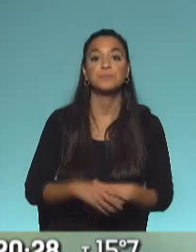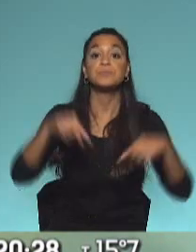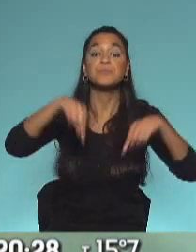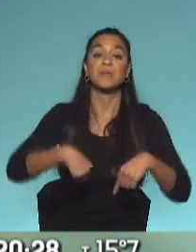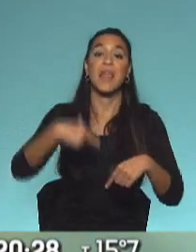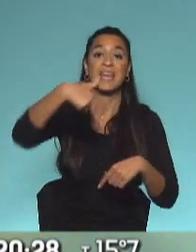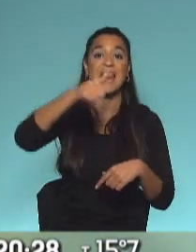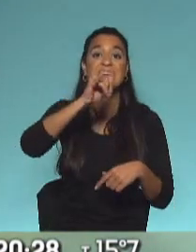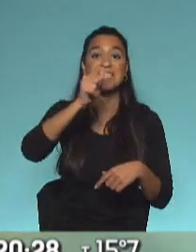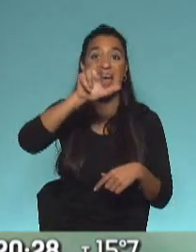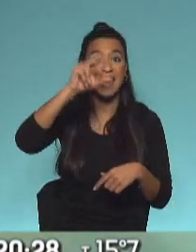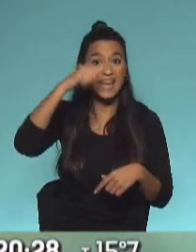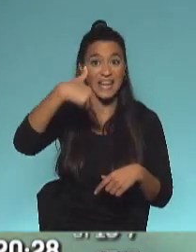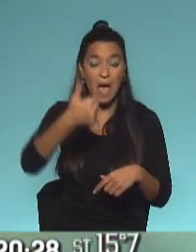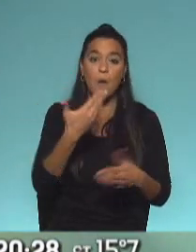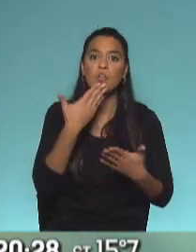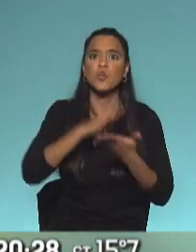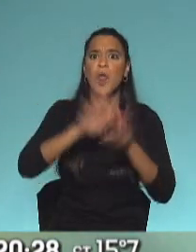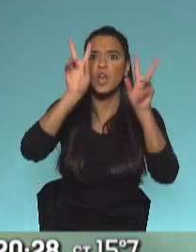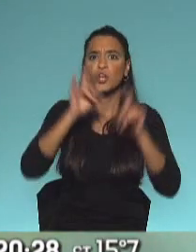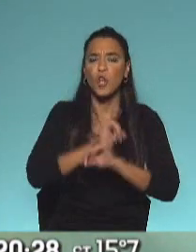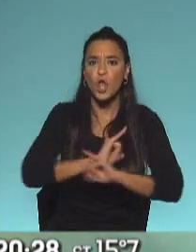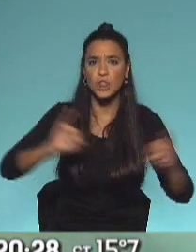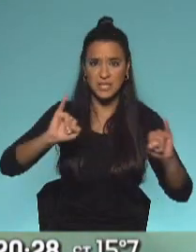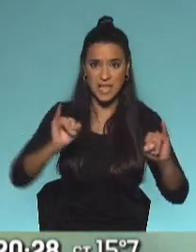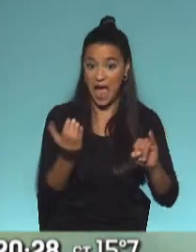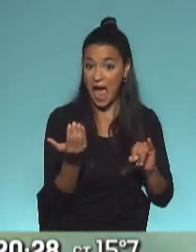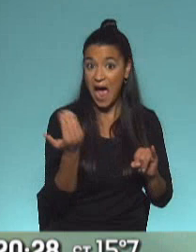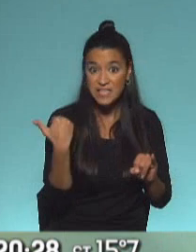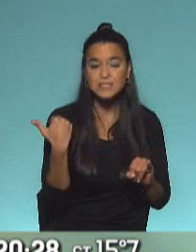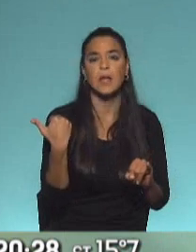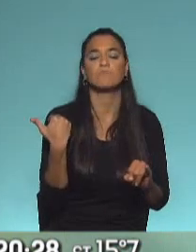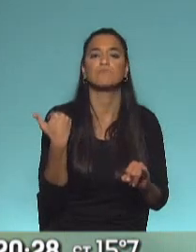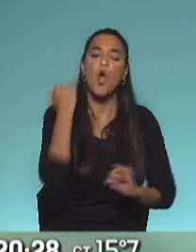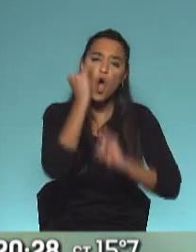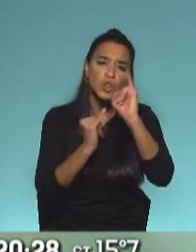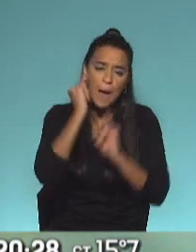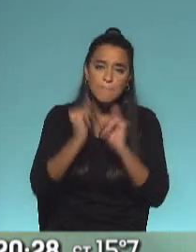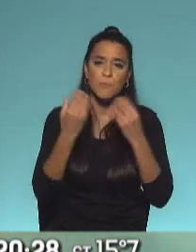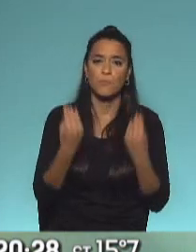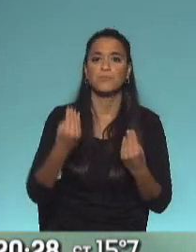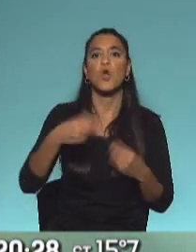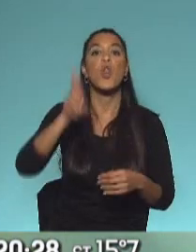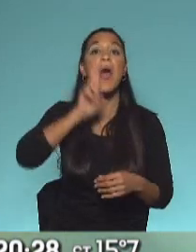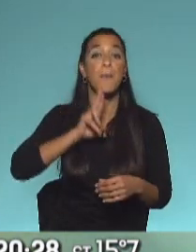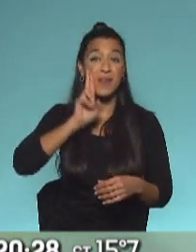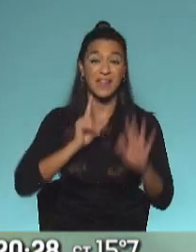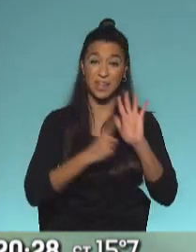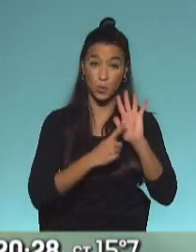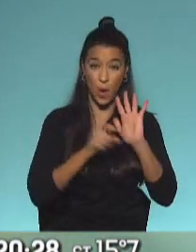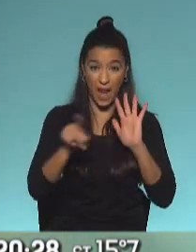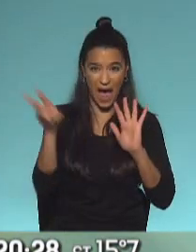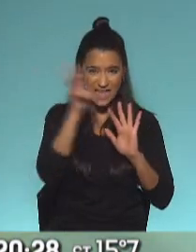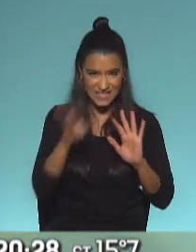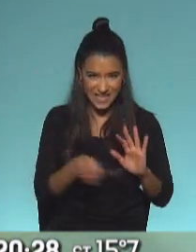Y aquí con Nazarena Lomagno para hablar de una noticia que ayer empezamos a comentar con María Fernanda Raberta, nada menos que la titular de